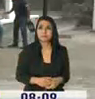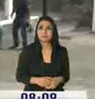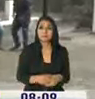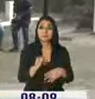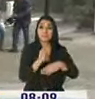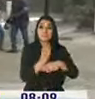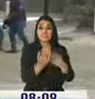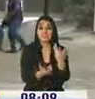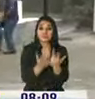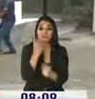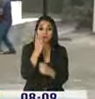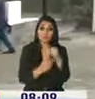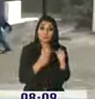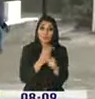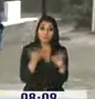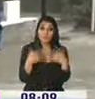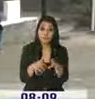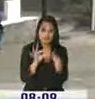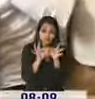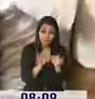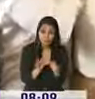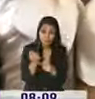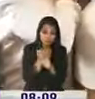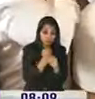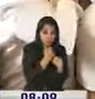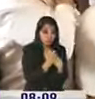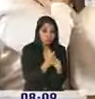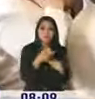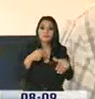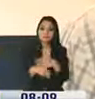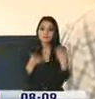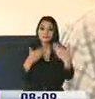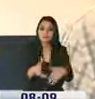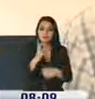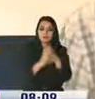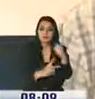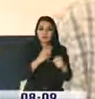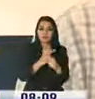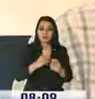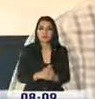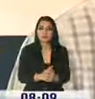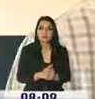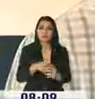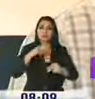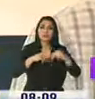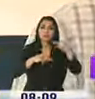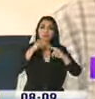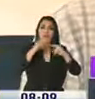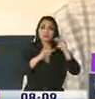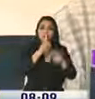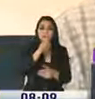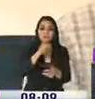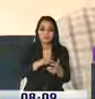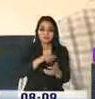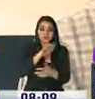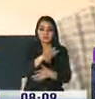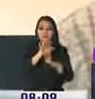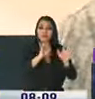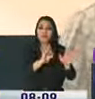Tras 2 años de trabajos, este fin de semana reabrió sus puertas. Que fue construida en 1577, que